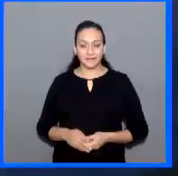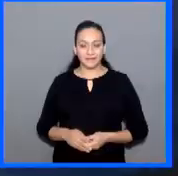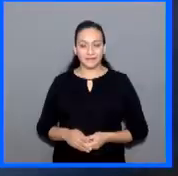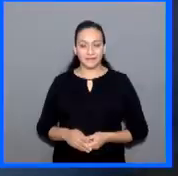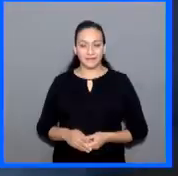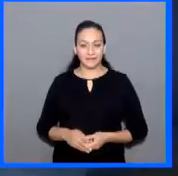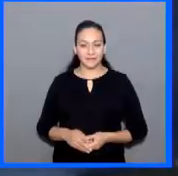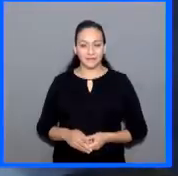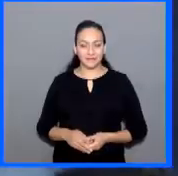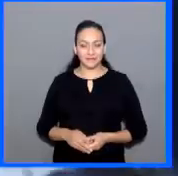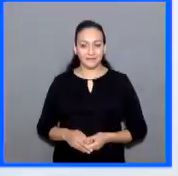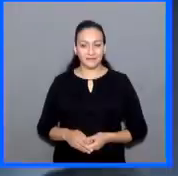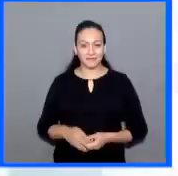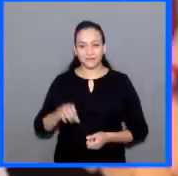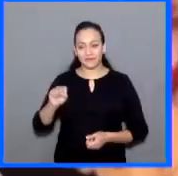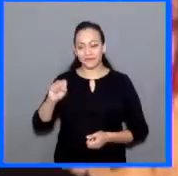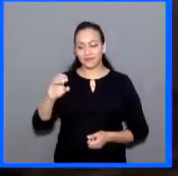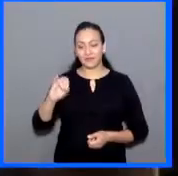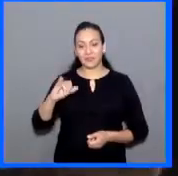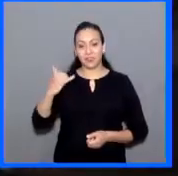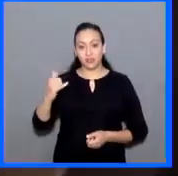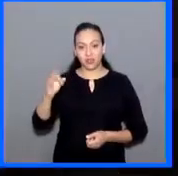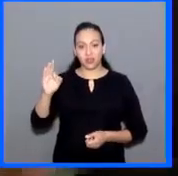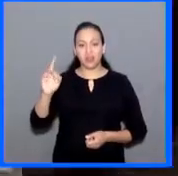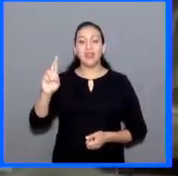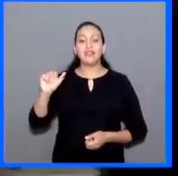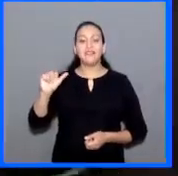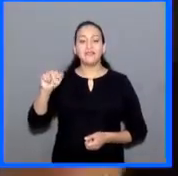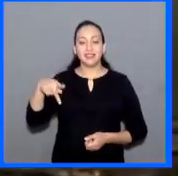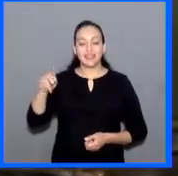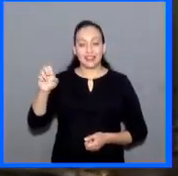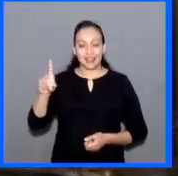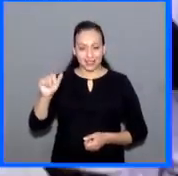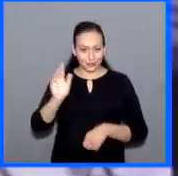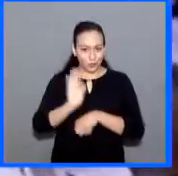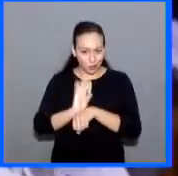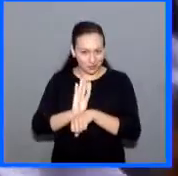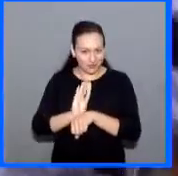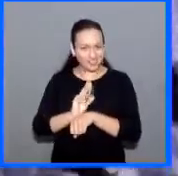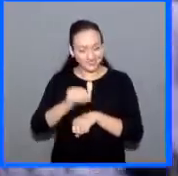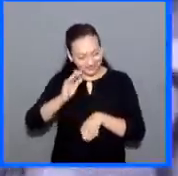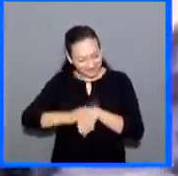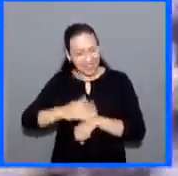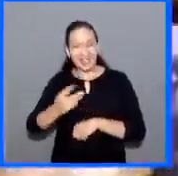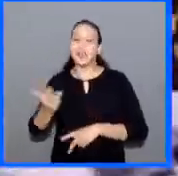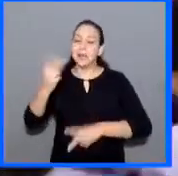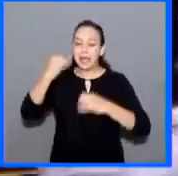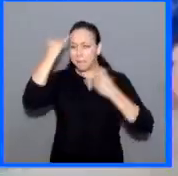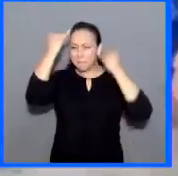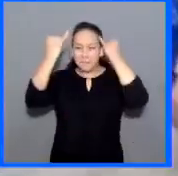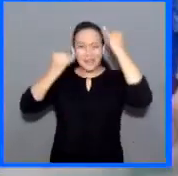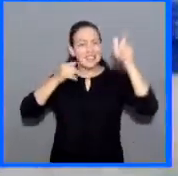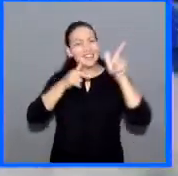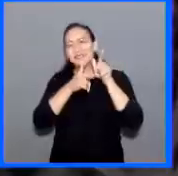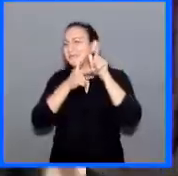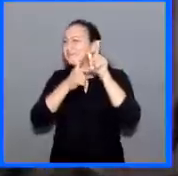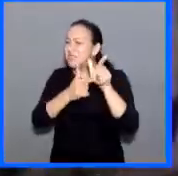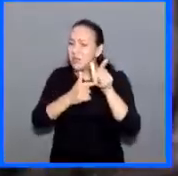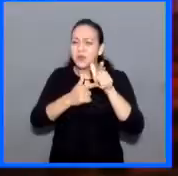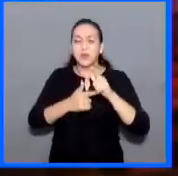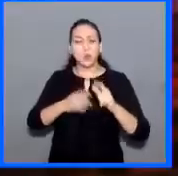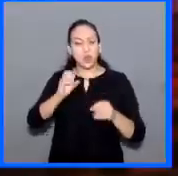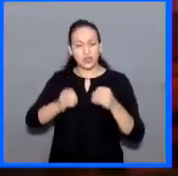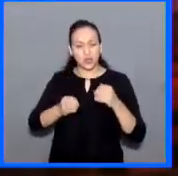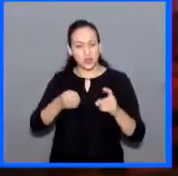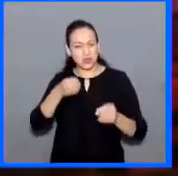Soy Frankelda es más que una película. Es una invitación a nunca dejar de imaginar, a luchar contra las injusticias y